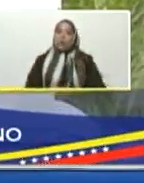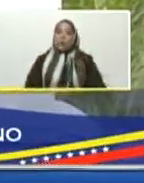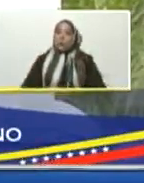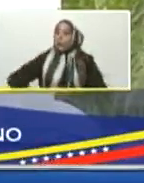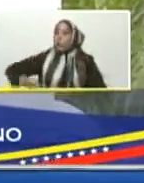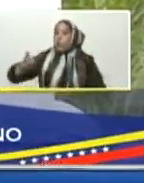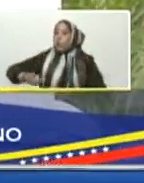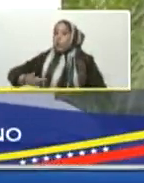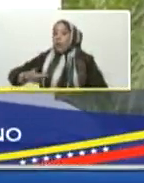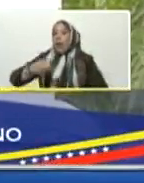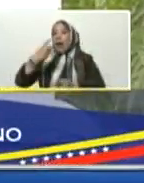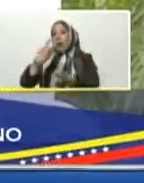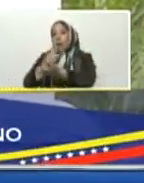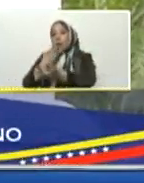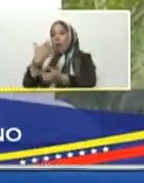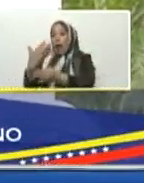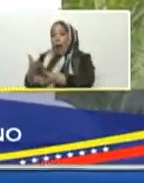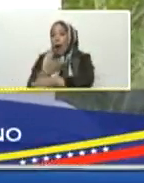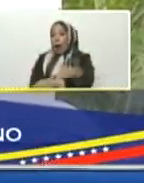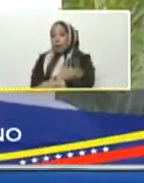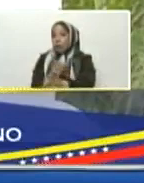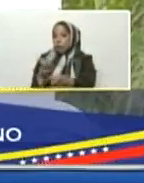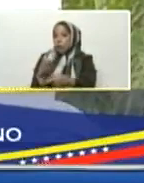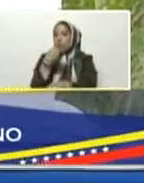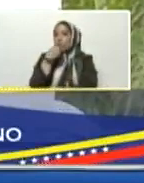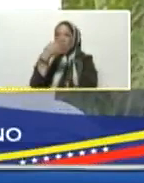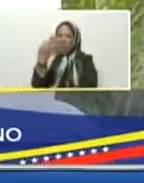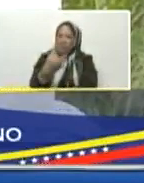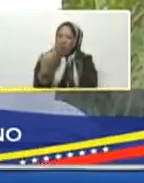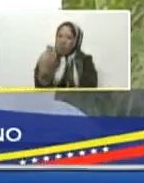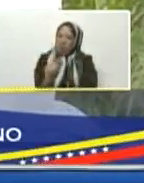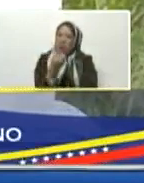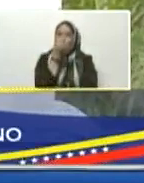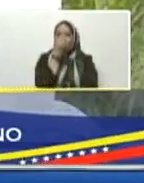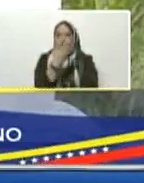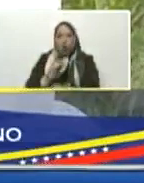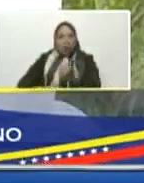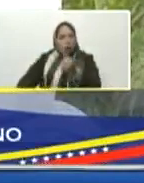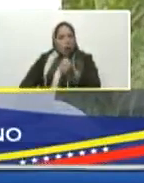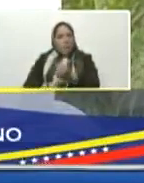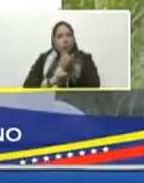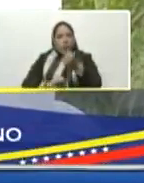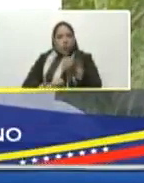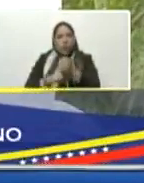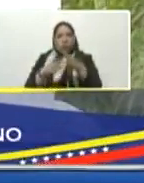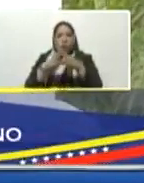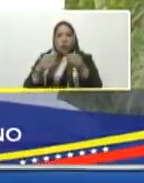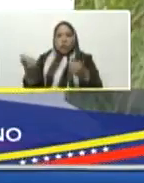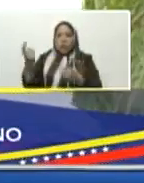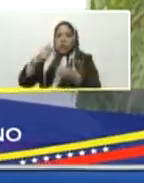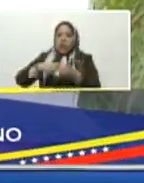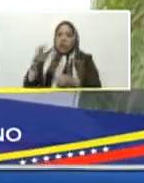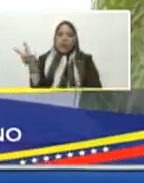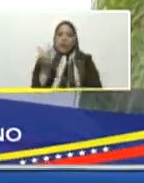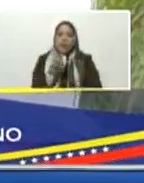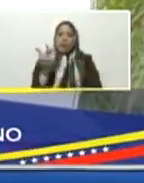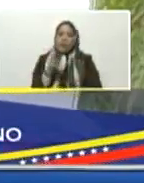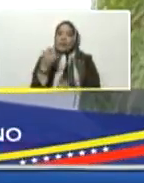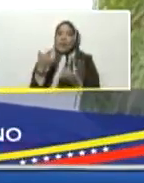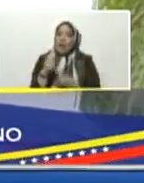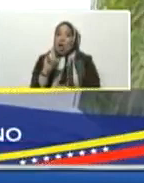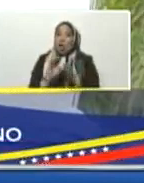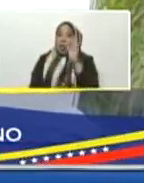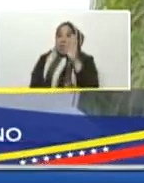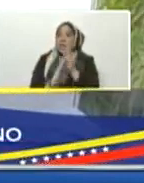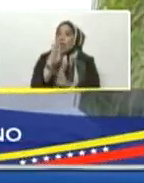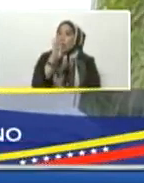elemento radiológico que viene, va a ser de verdad un gran apoyo para todo el centro del país. Y fíjese lo que estamos